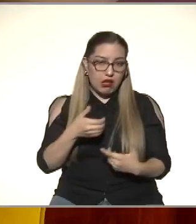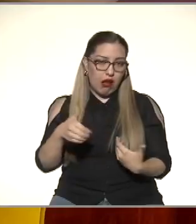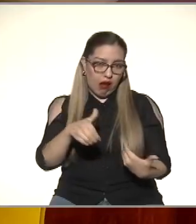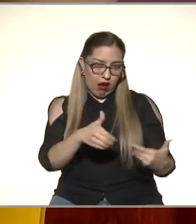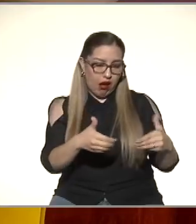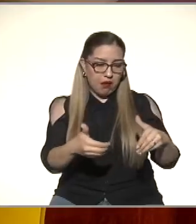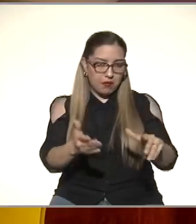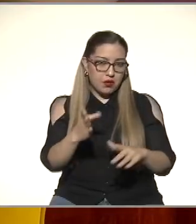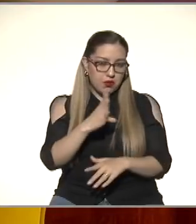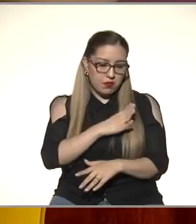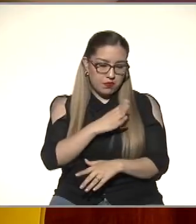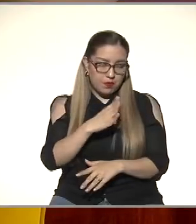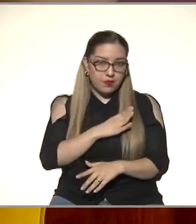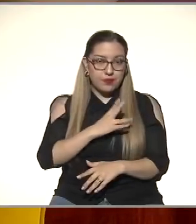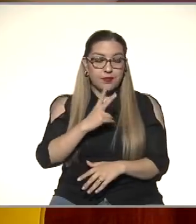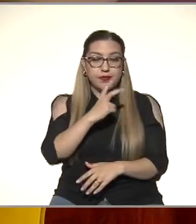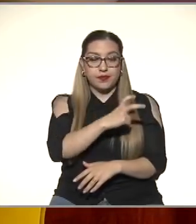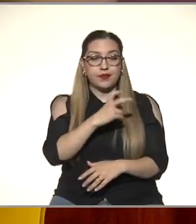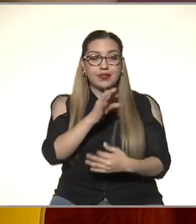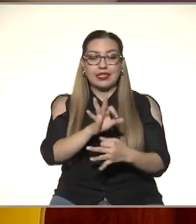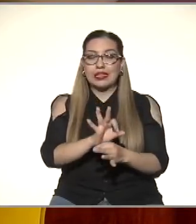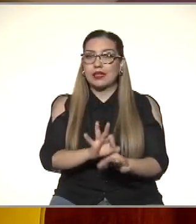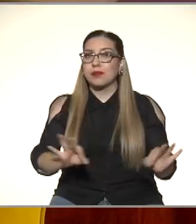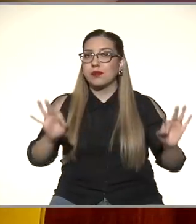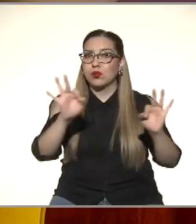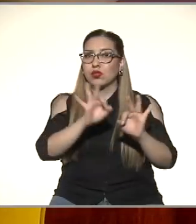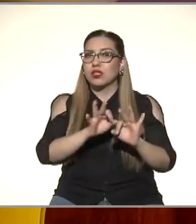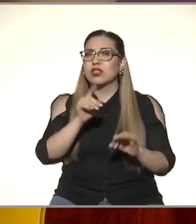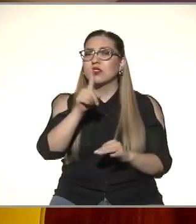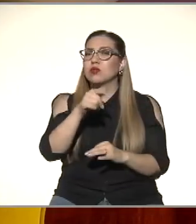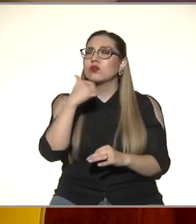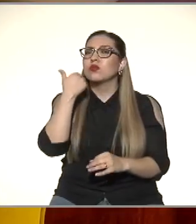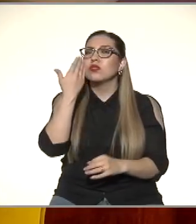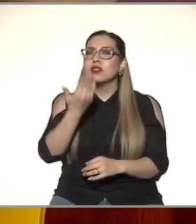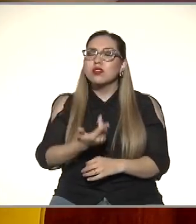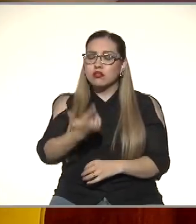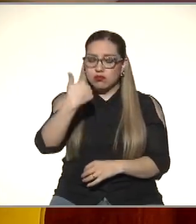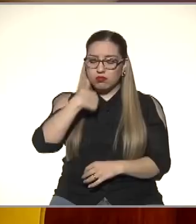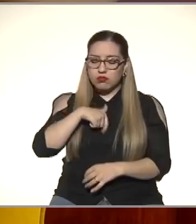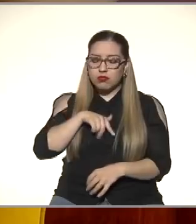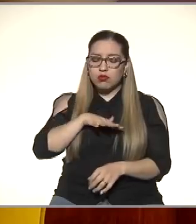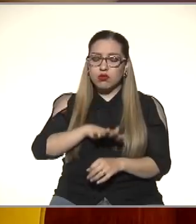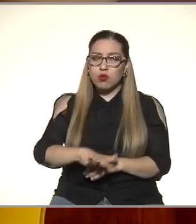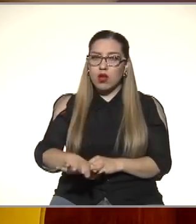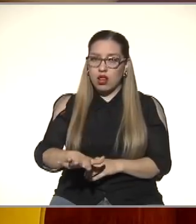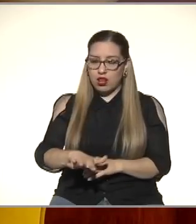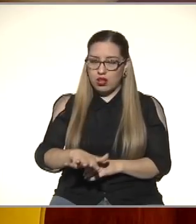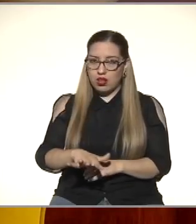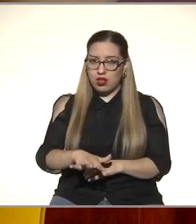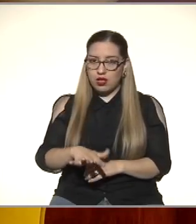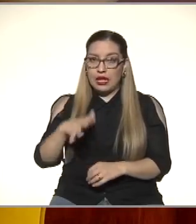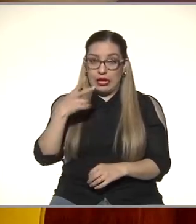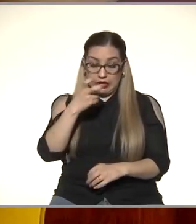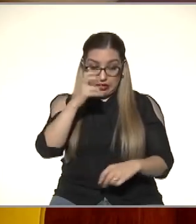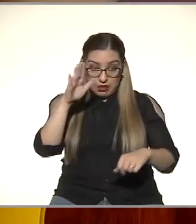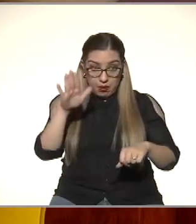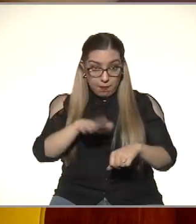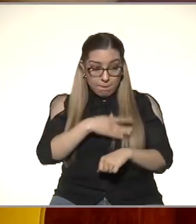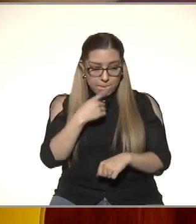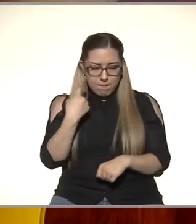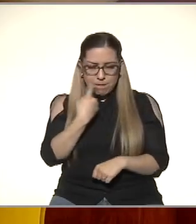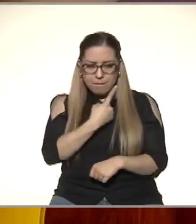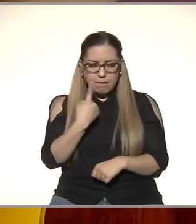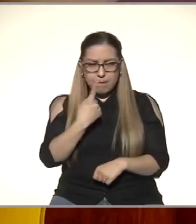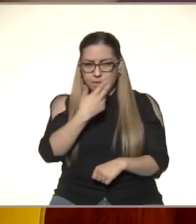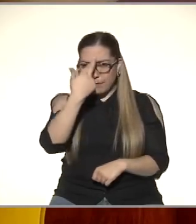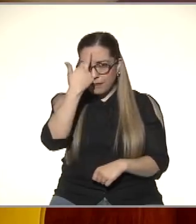creo que el por qué... La intención. La intención es fundamental y esa intención y ese por qué no se sabe